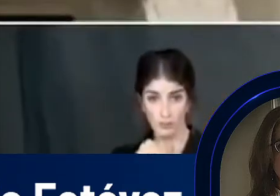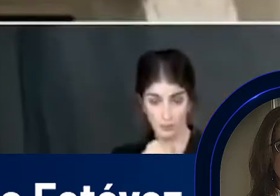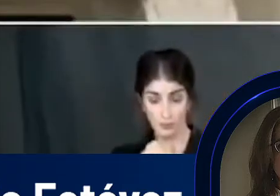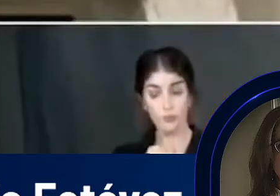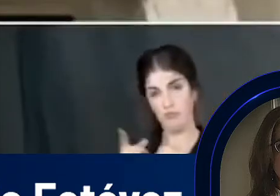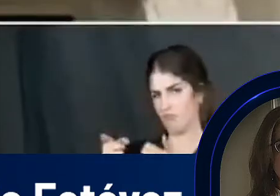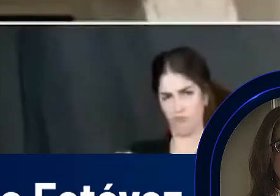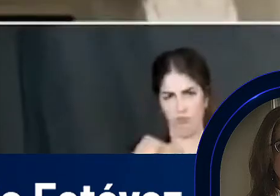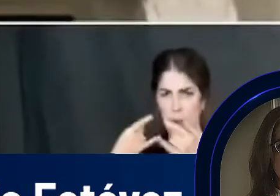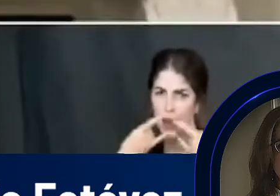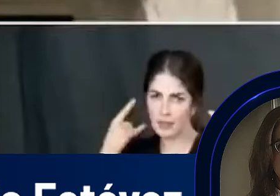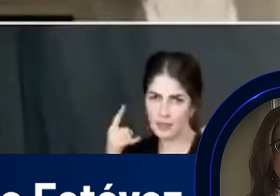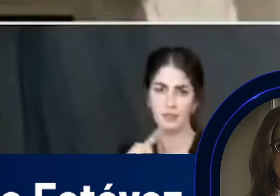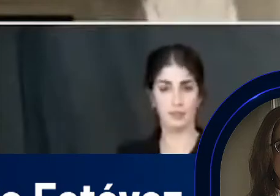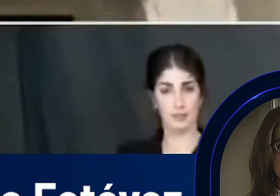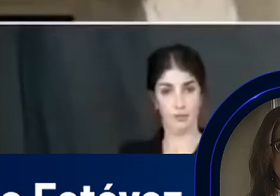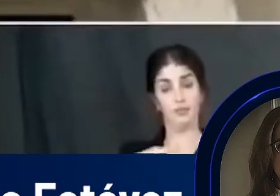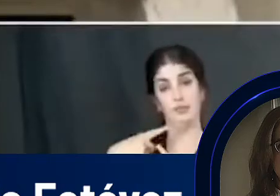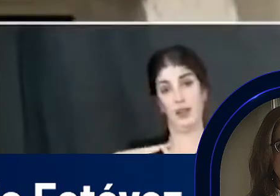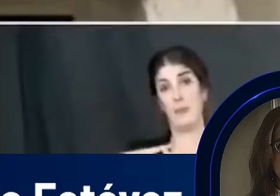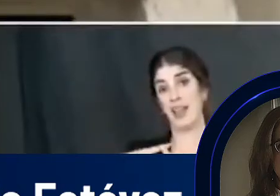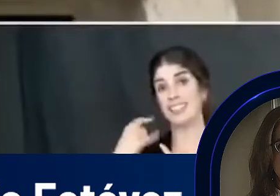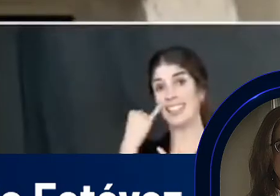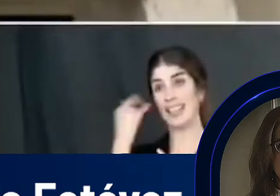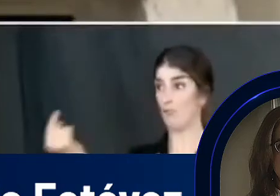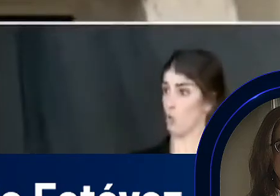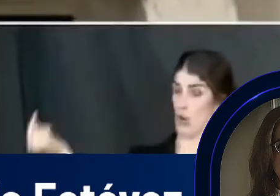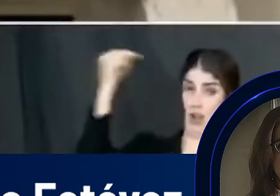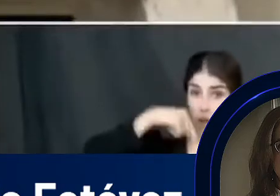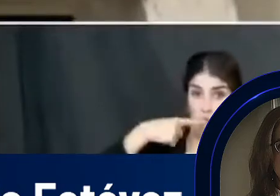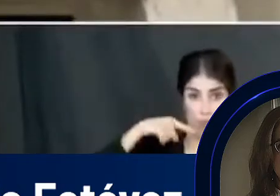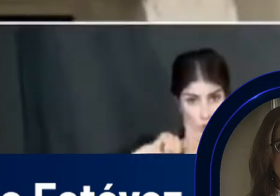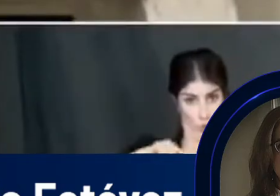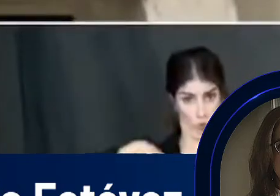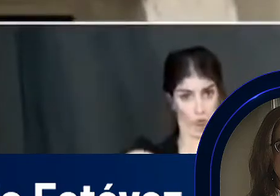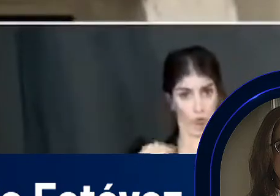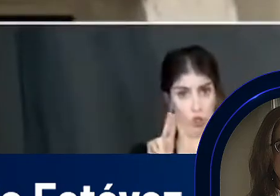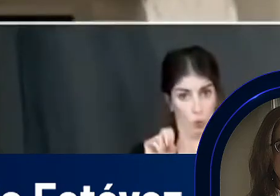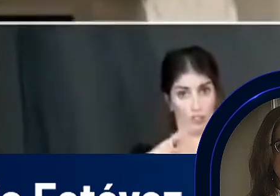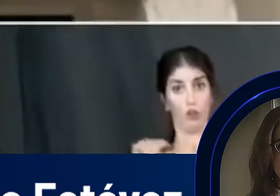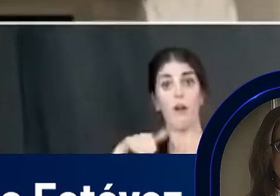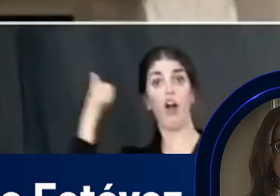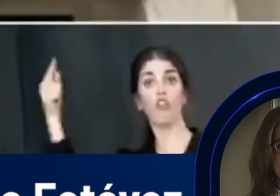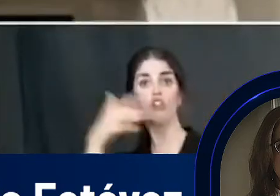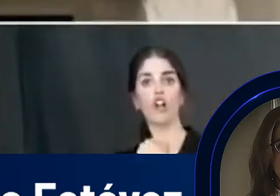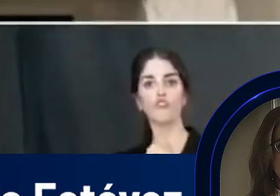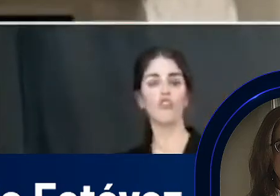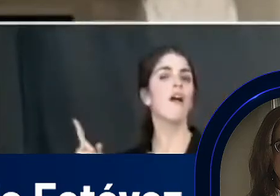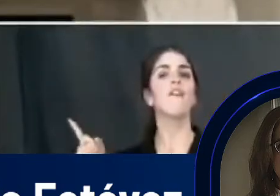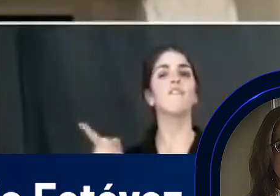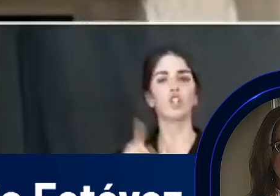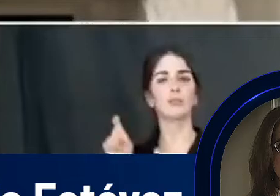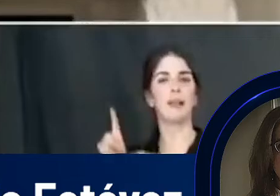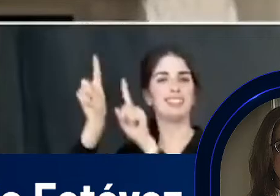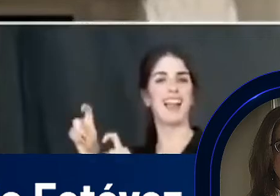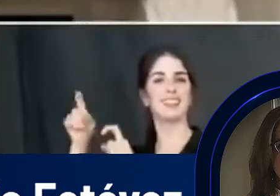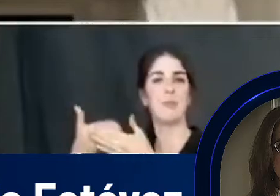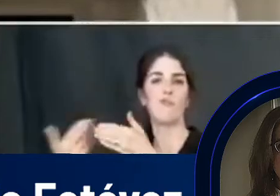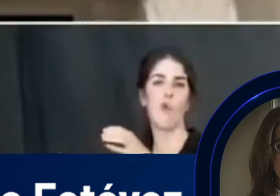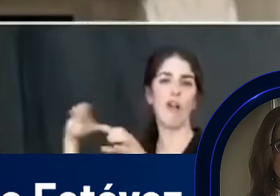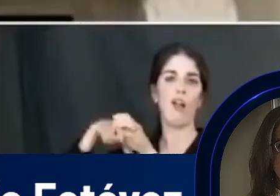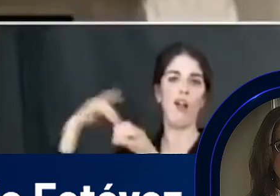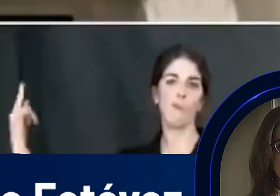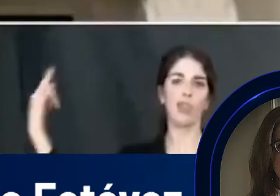municipales. Nosotros qué podemos hacer, simplemente esperar nuestro turno, ¿no? Y sí se debe a un cambio de